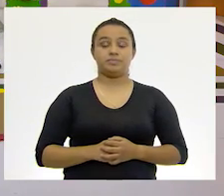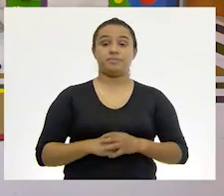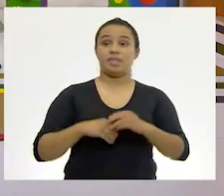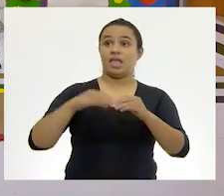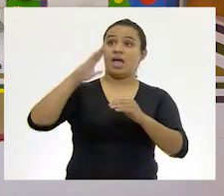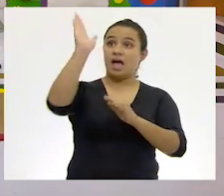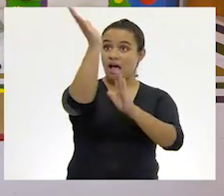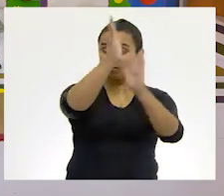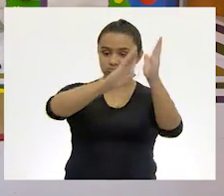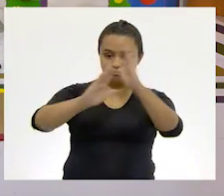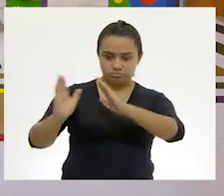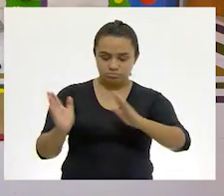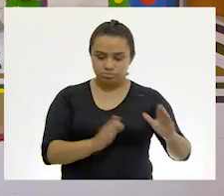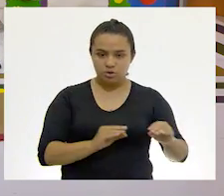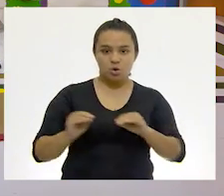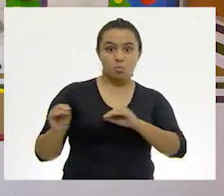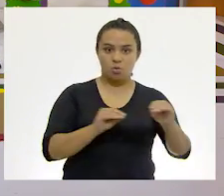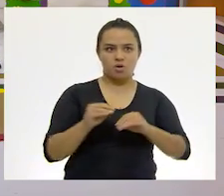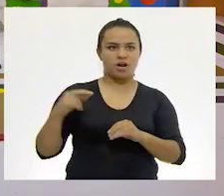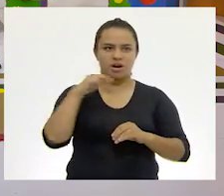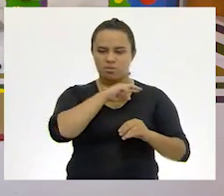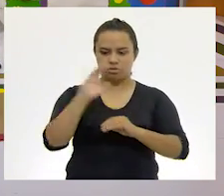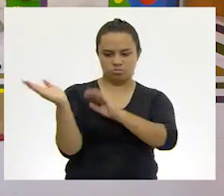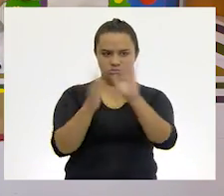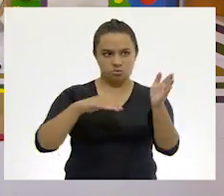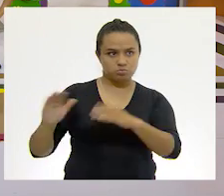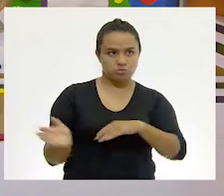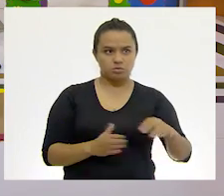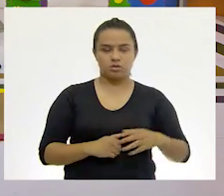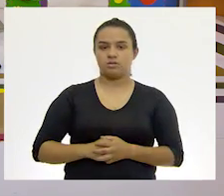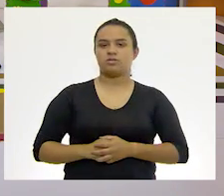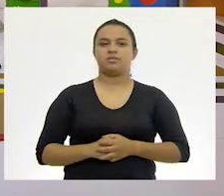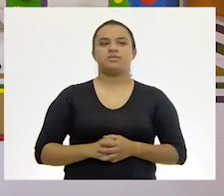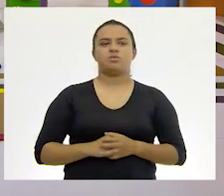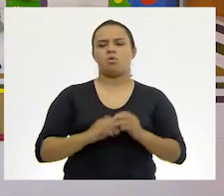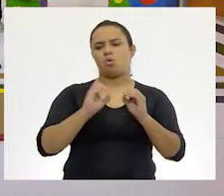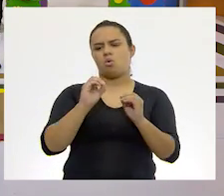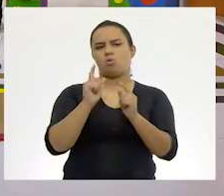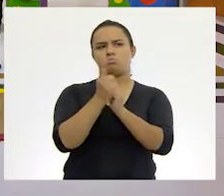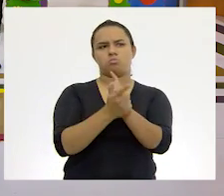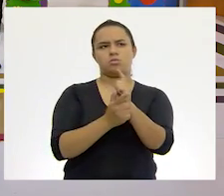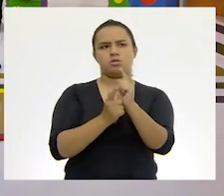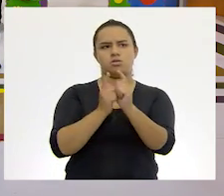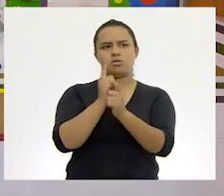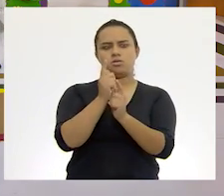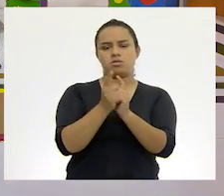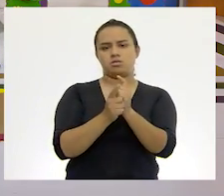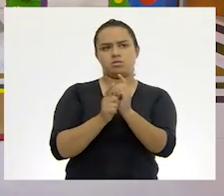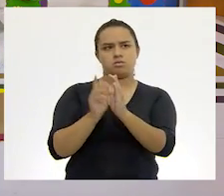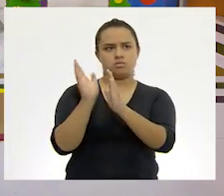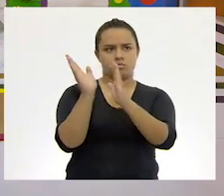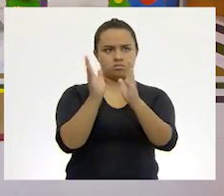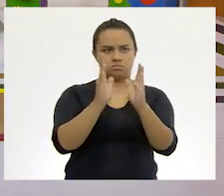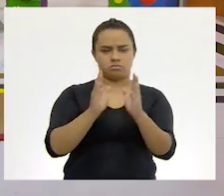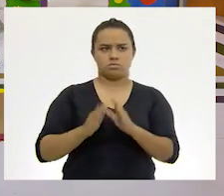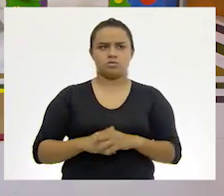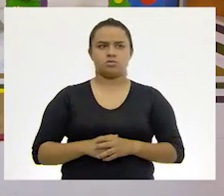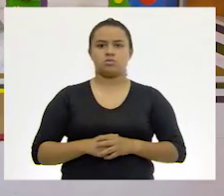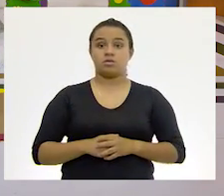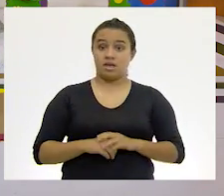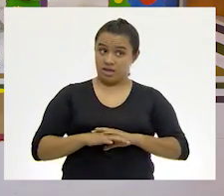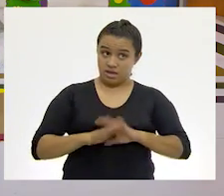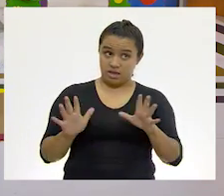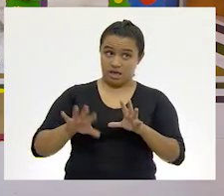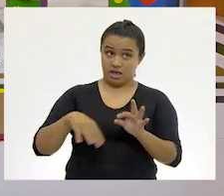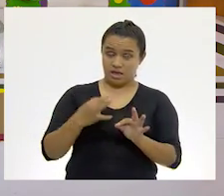Arriba y abajo, movimientos rápidos o lentos. Ok, ¿qué te parece? ¿Ya